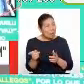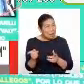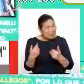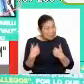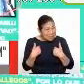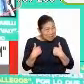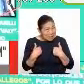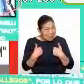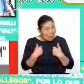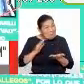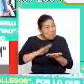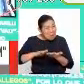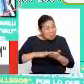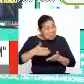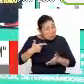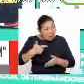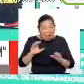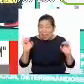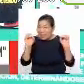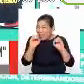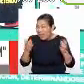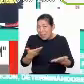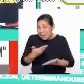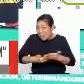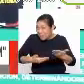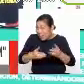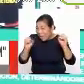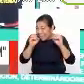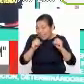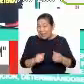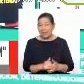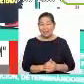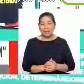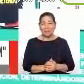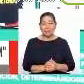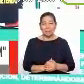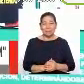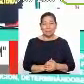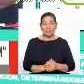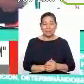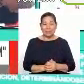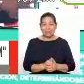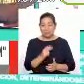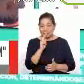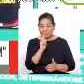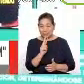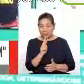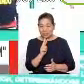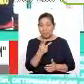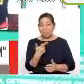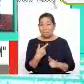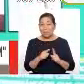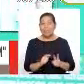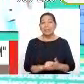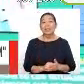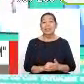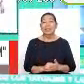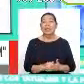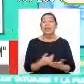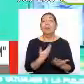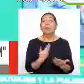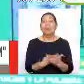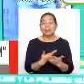portar armas de fuego, ¿no? Acá tenemos, mire, y el arma, y está